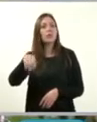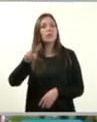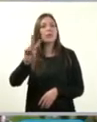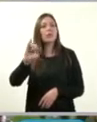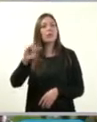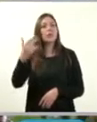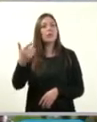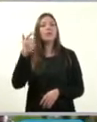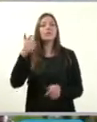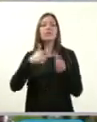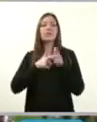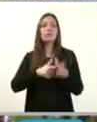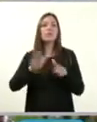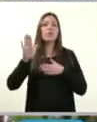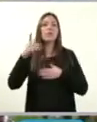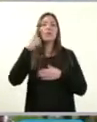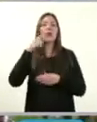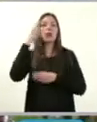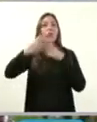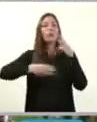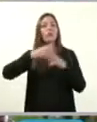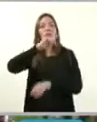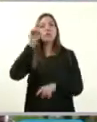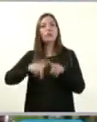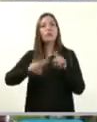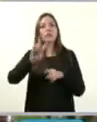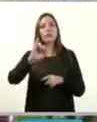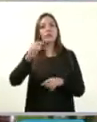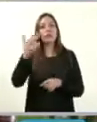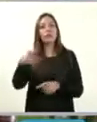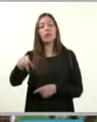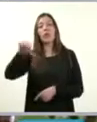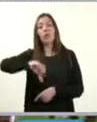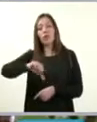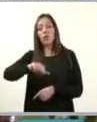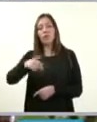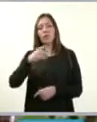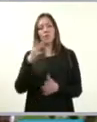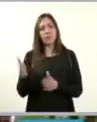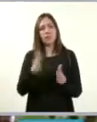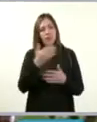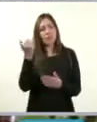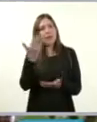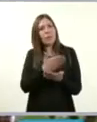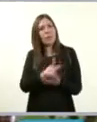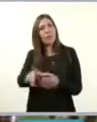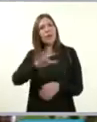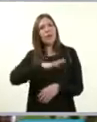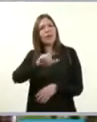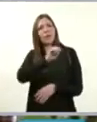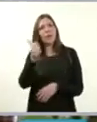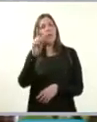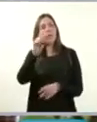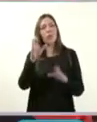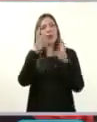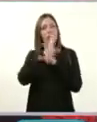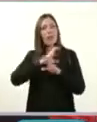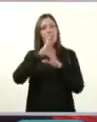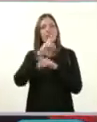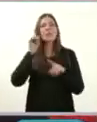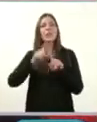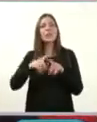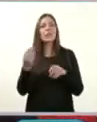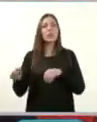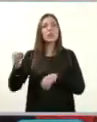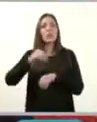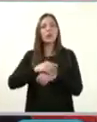Además, también me estabas contando que tienen un tema, una canción, que la gente, cuéntales dónde está, quién lo canta, para que podamos descargarlo. Claro, bueno,